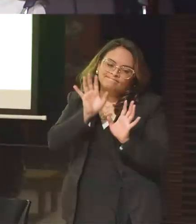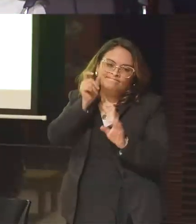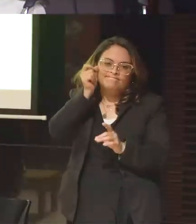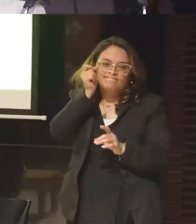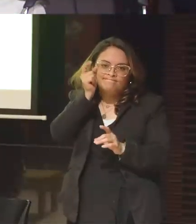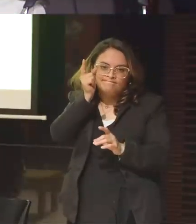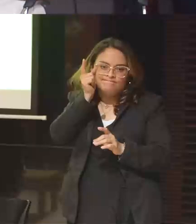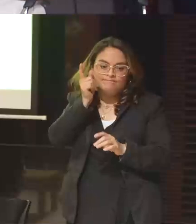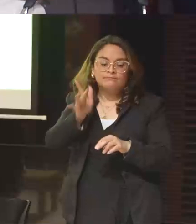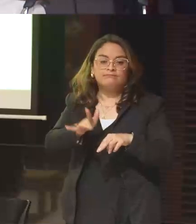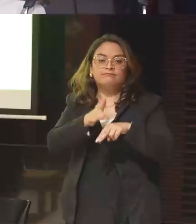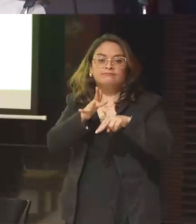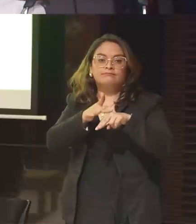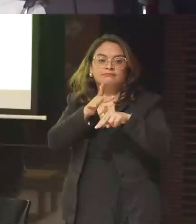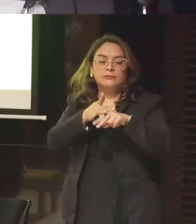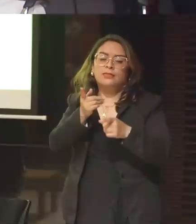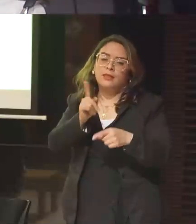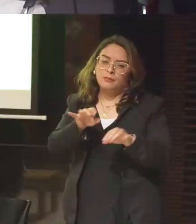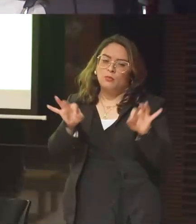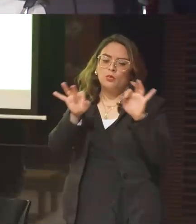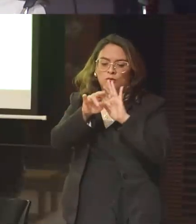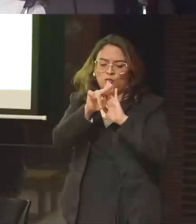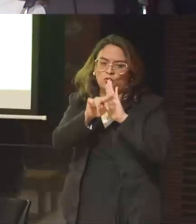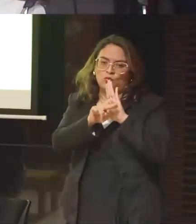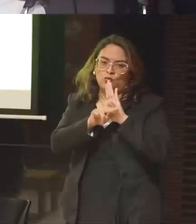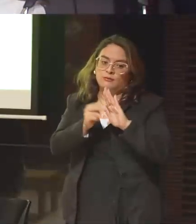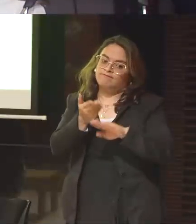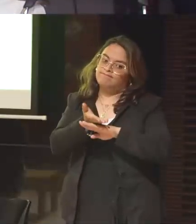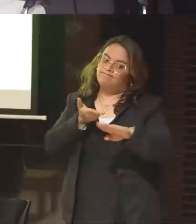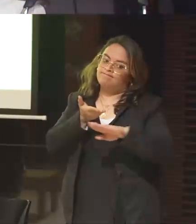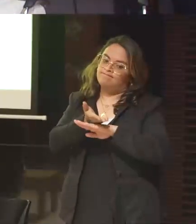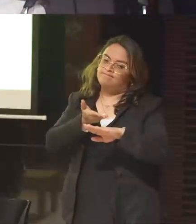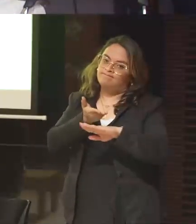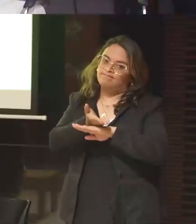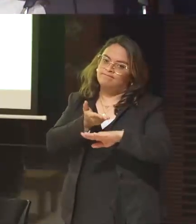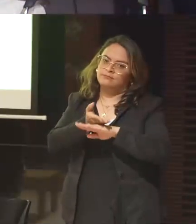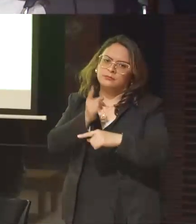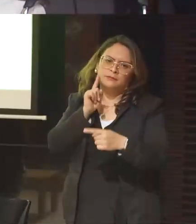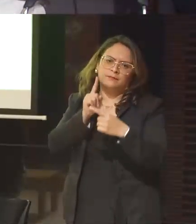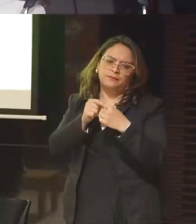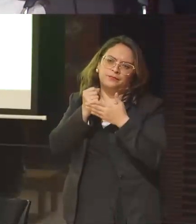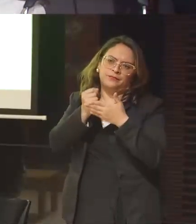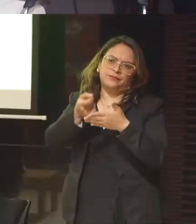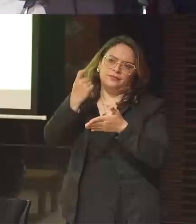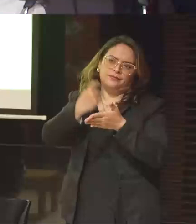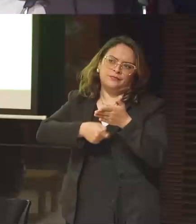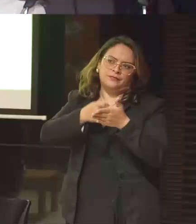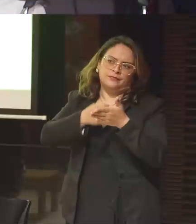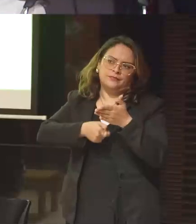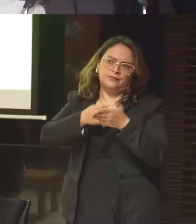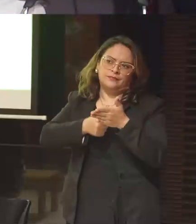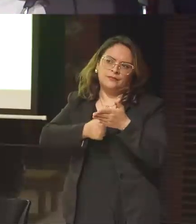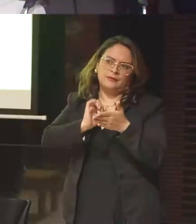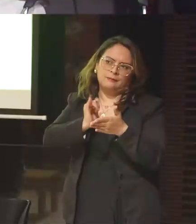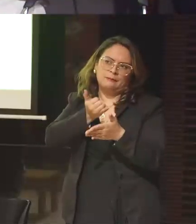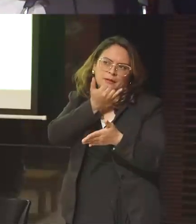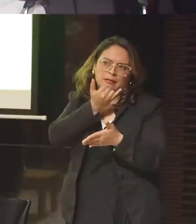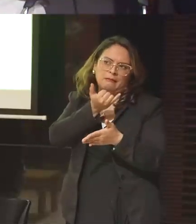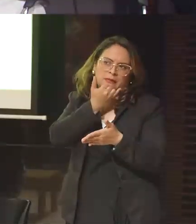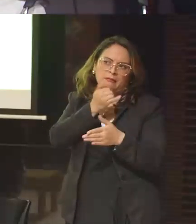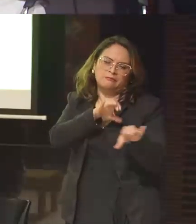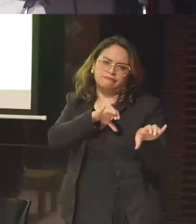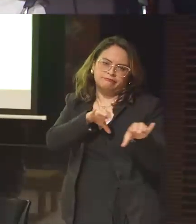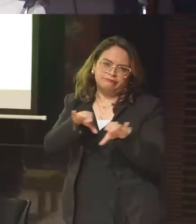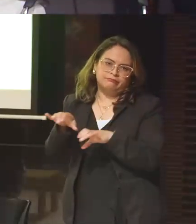motivacionales, pero yo creo que eso también es parte de empezar a corregir estos mapas o estos fenómenos conductuales que